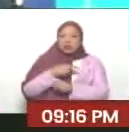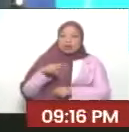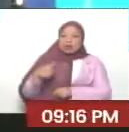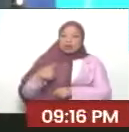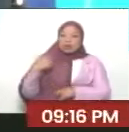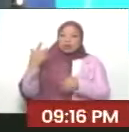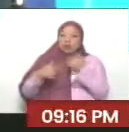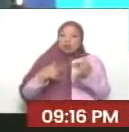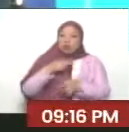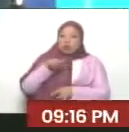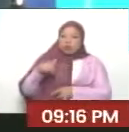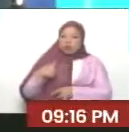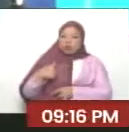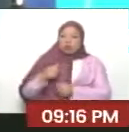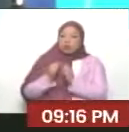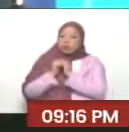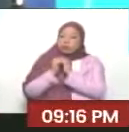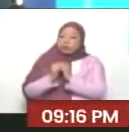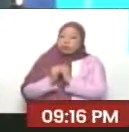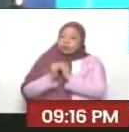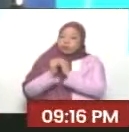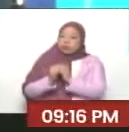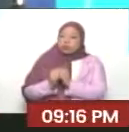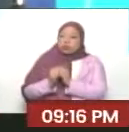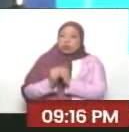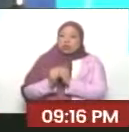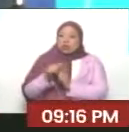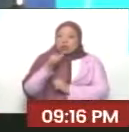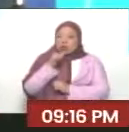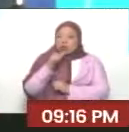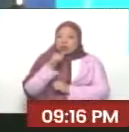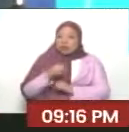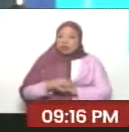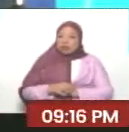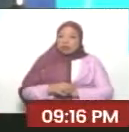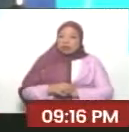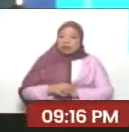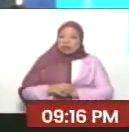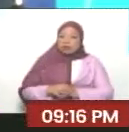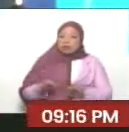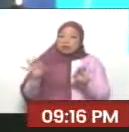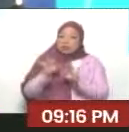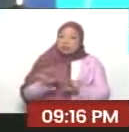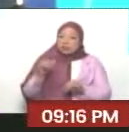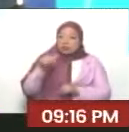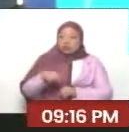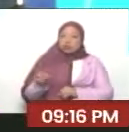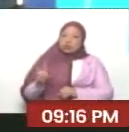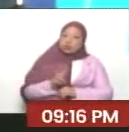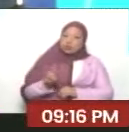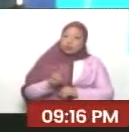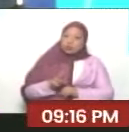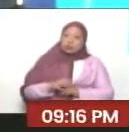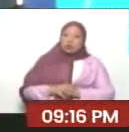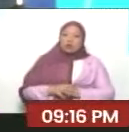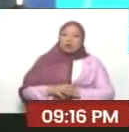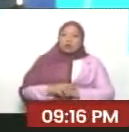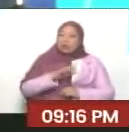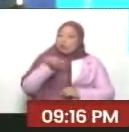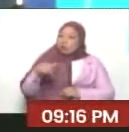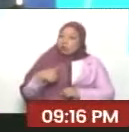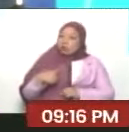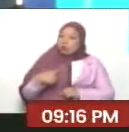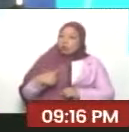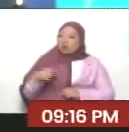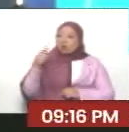Nosotros echamos nuestra rezadita, tenemos nuestros trucos. Si no nos estuviéramos acá, nosotros